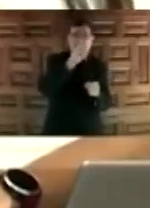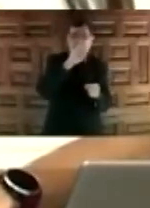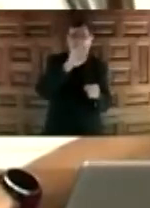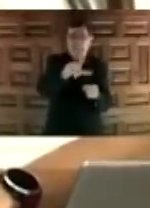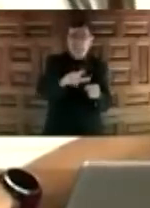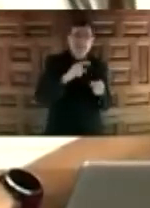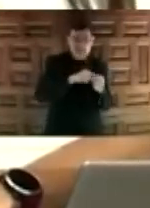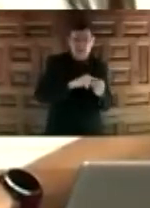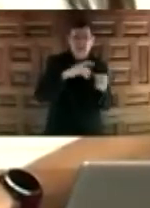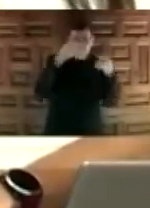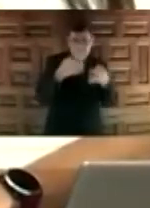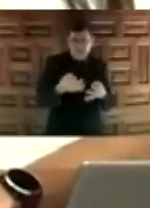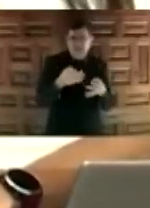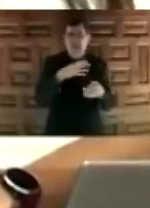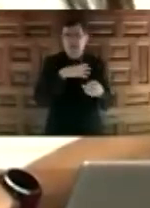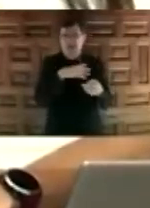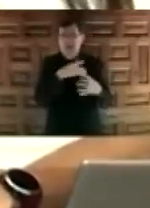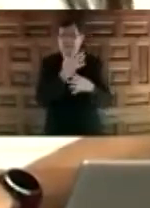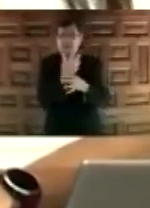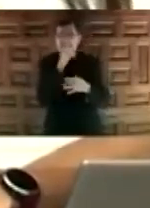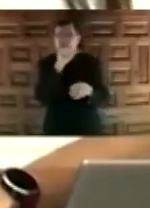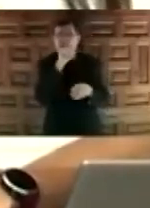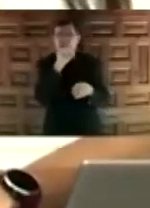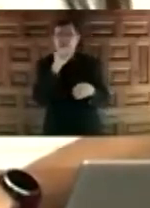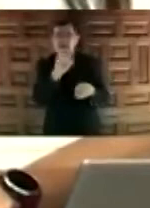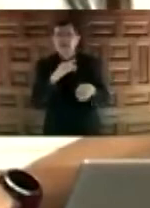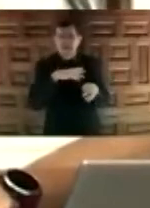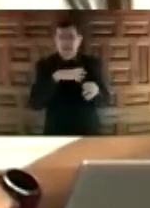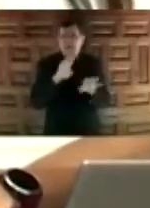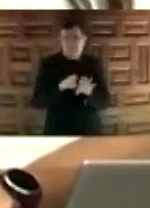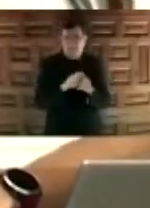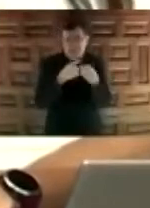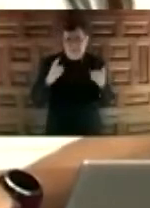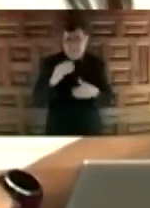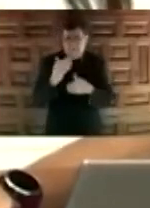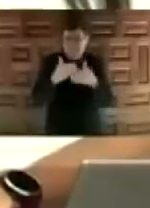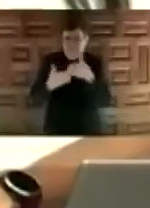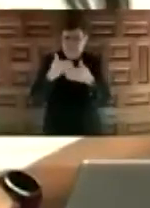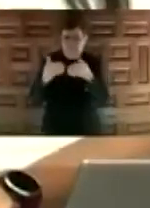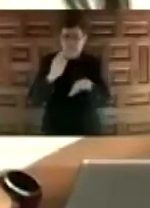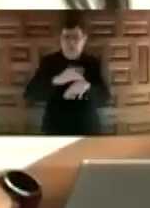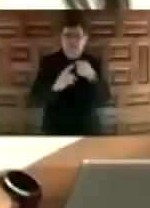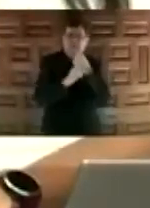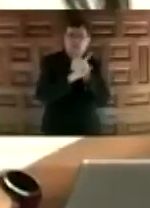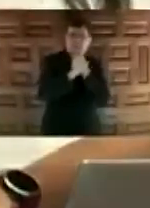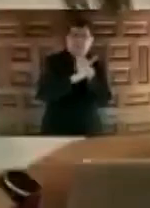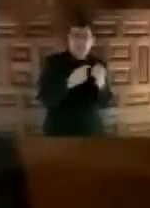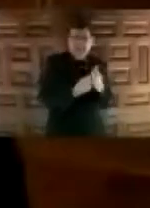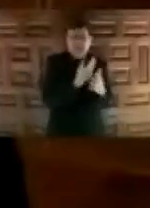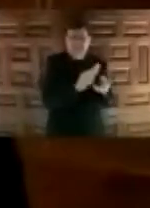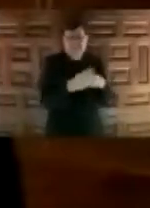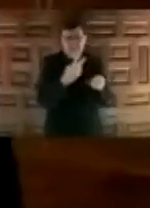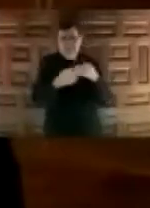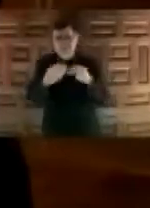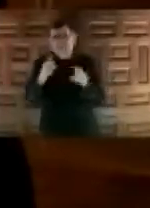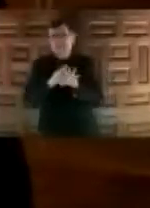educación es de calidad si contribuye al desarrollo sostenible. Y más con estos problemas, que siempre los